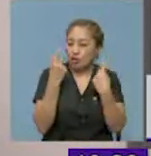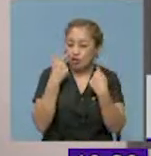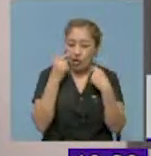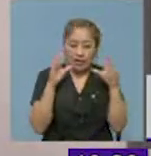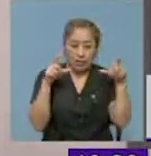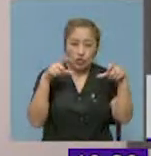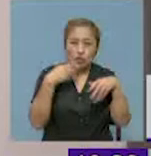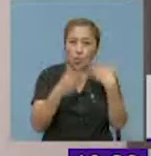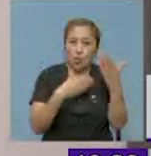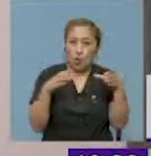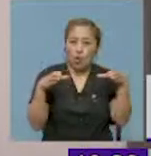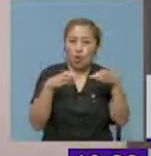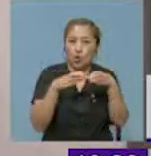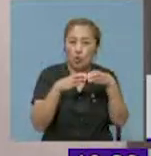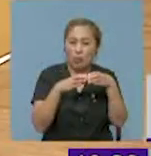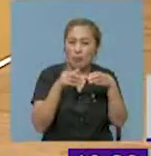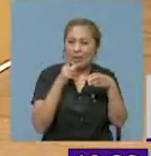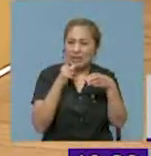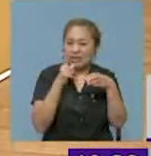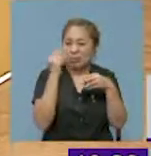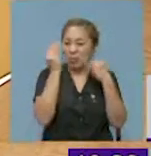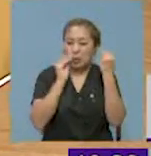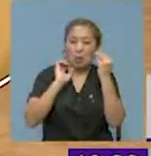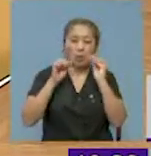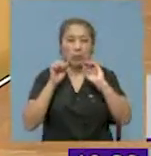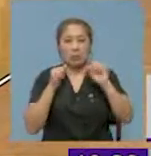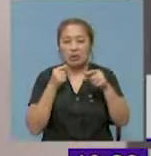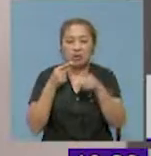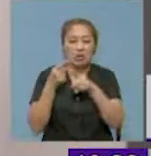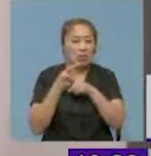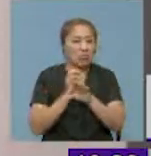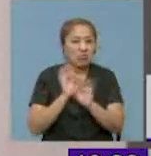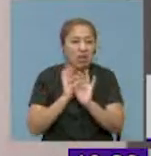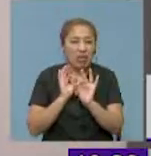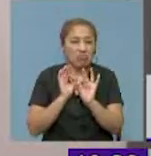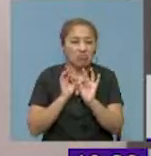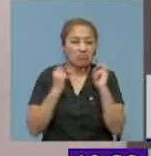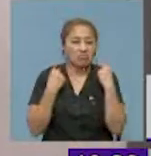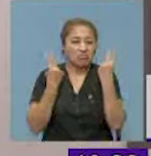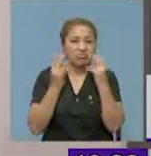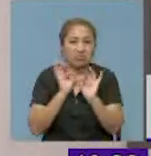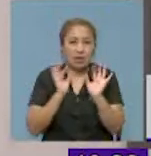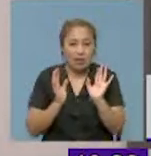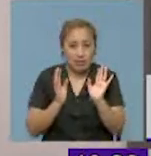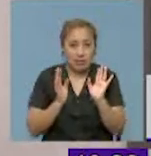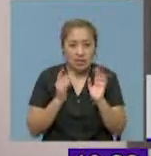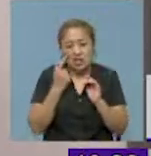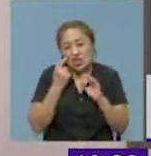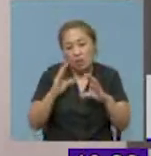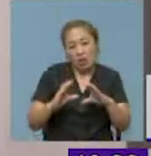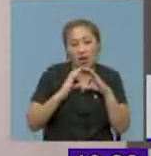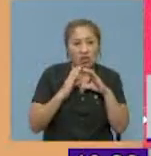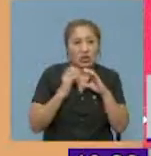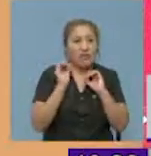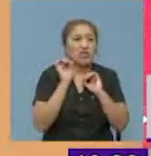que por ahí cuando hacían la falta un jugador no se preocupaban de ir a reclamarle al árbitro ciertas situaciones como que yo alargó la pelota y